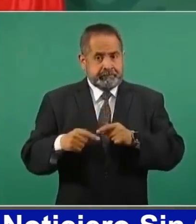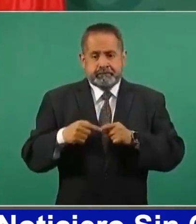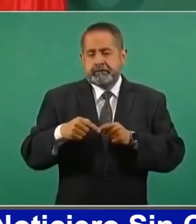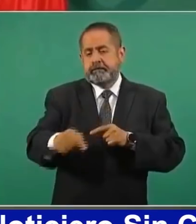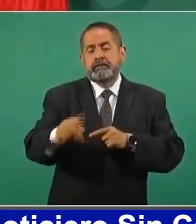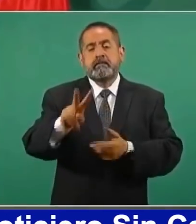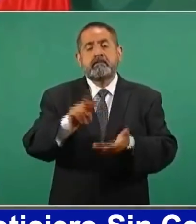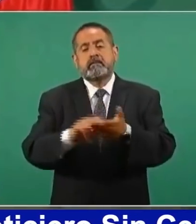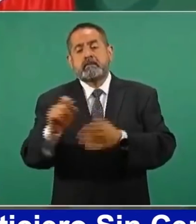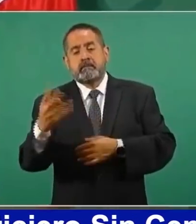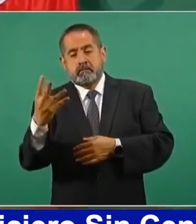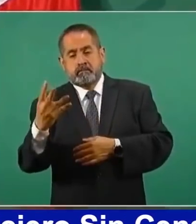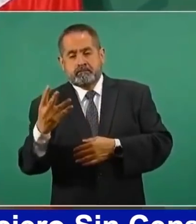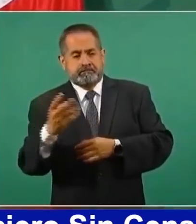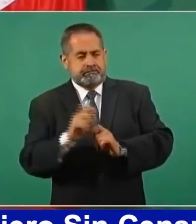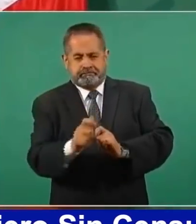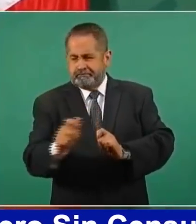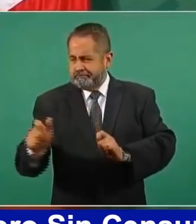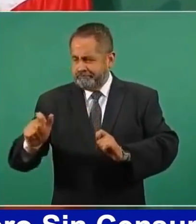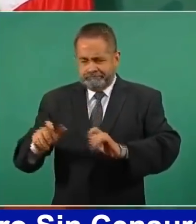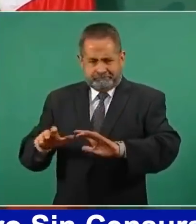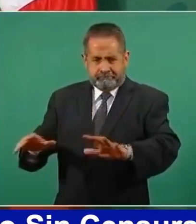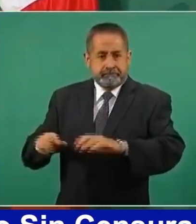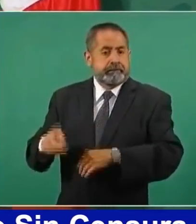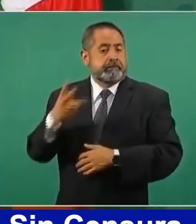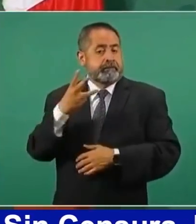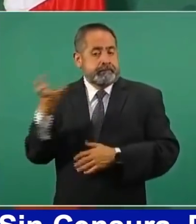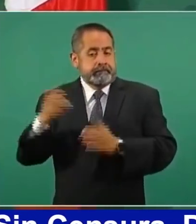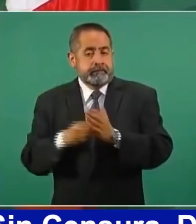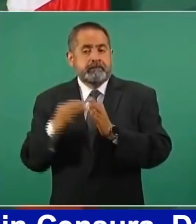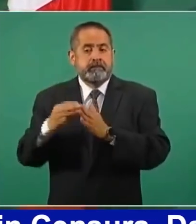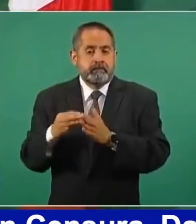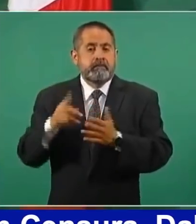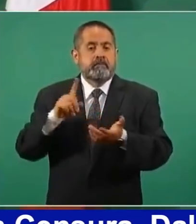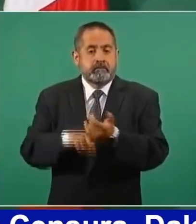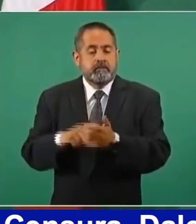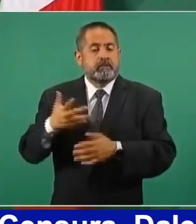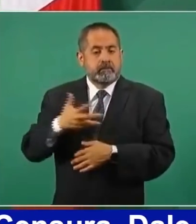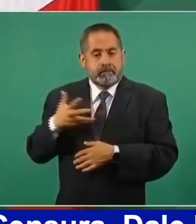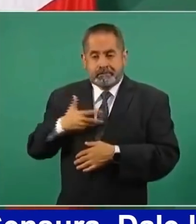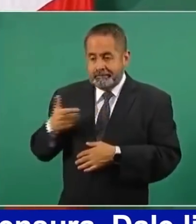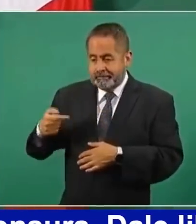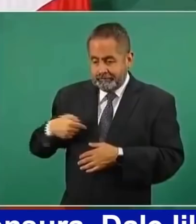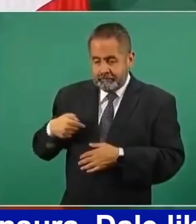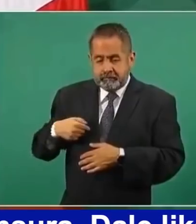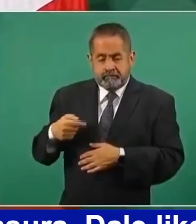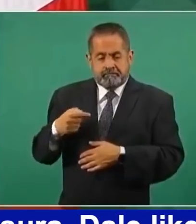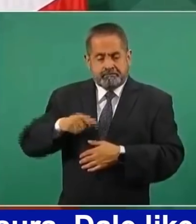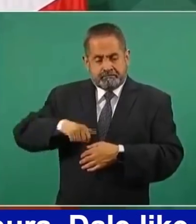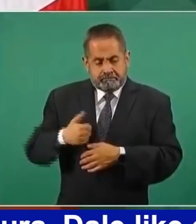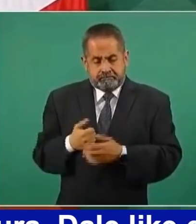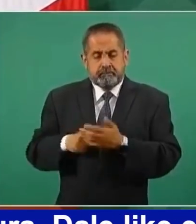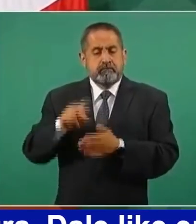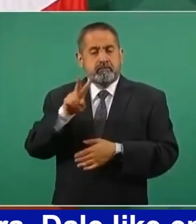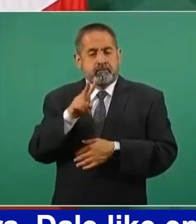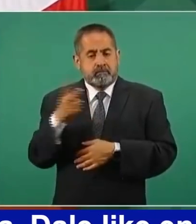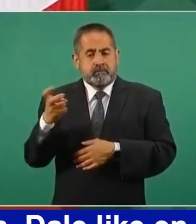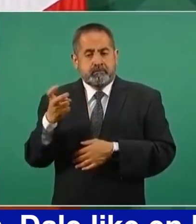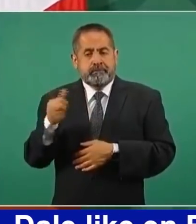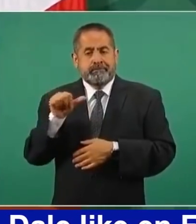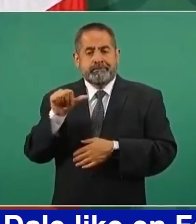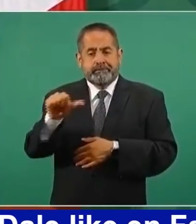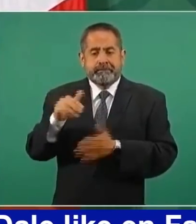hasta el 24. De esos 300 millones ya tenemos $216